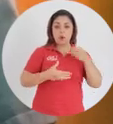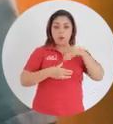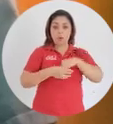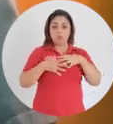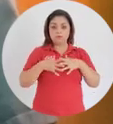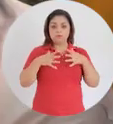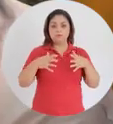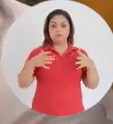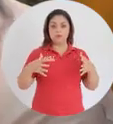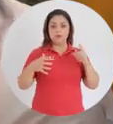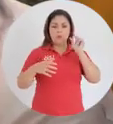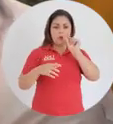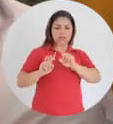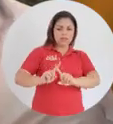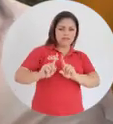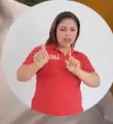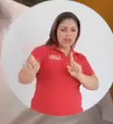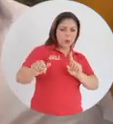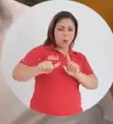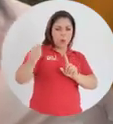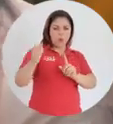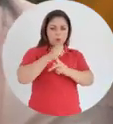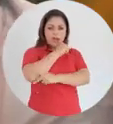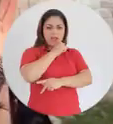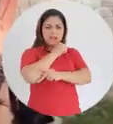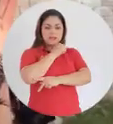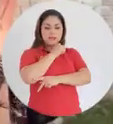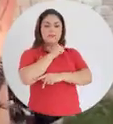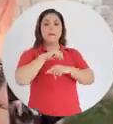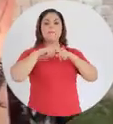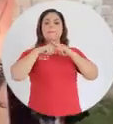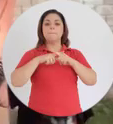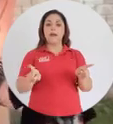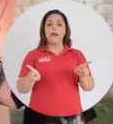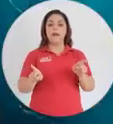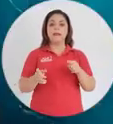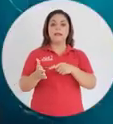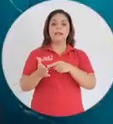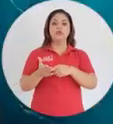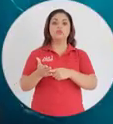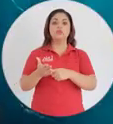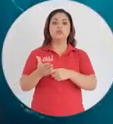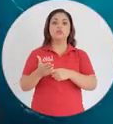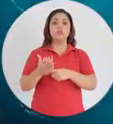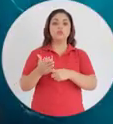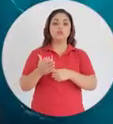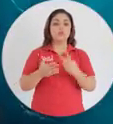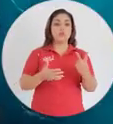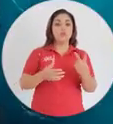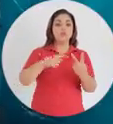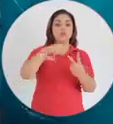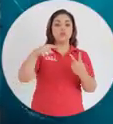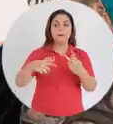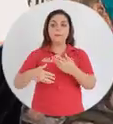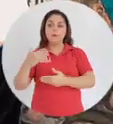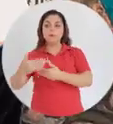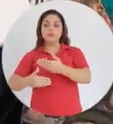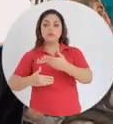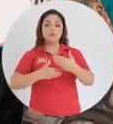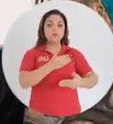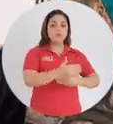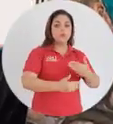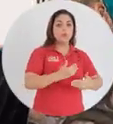de naturaleza diferente al de los otros países, pero esos dos procesos